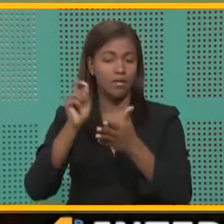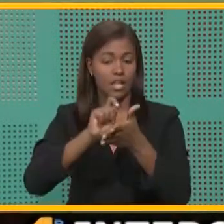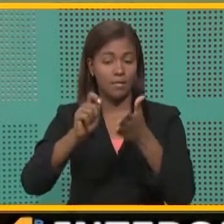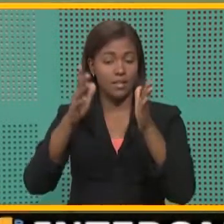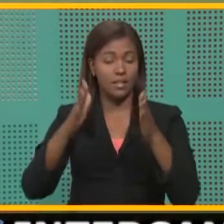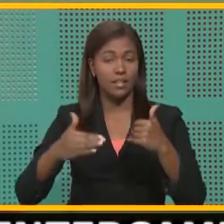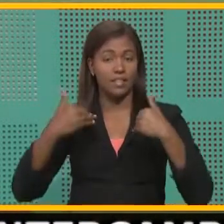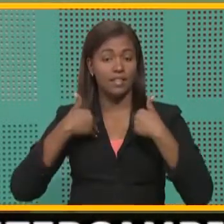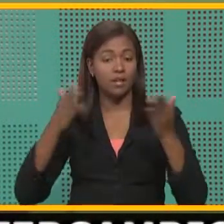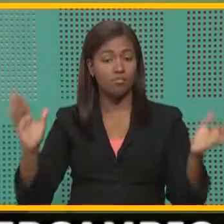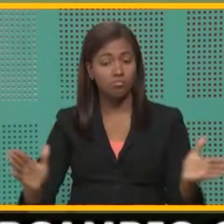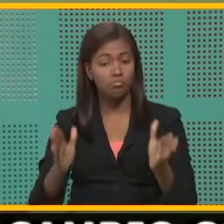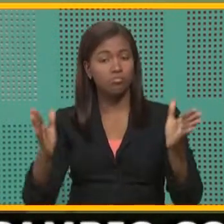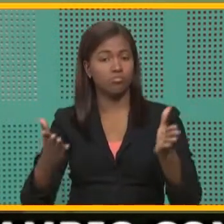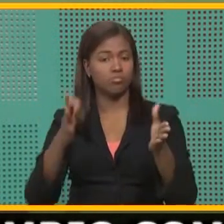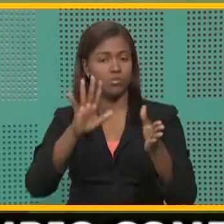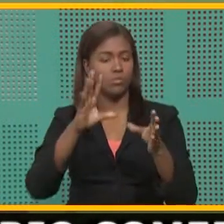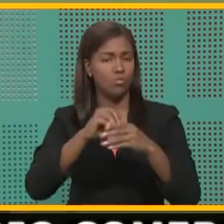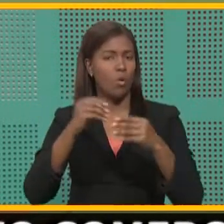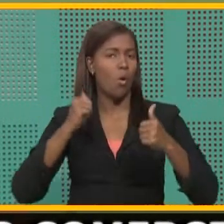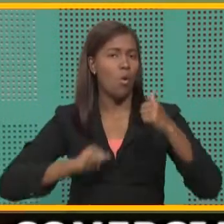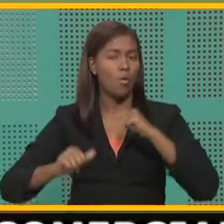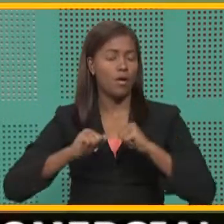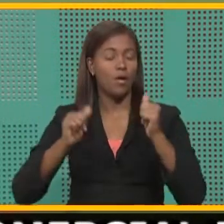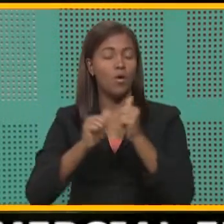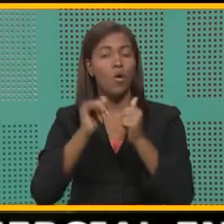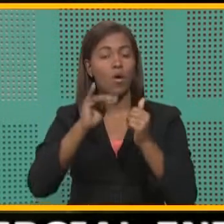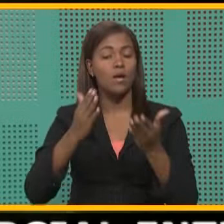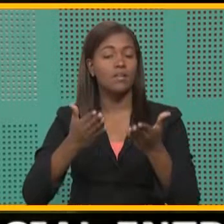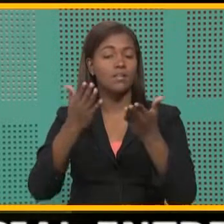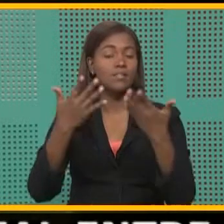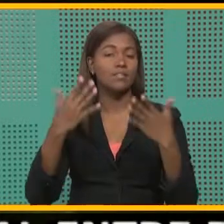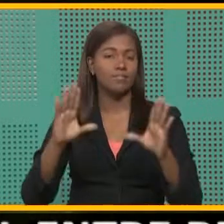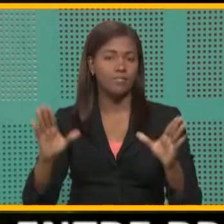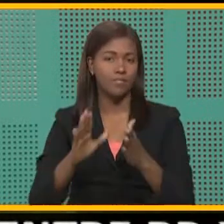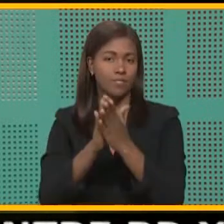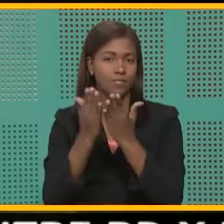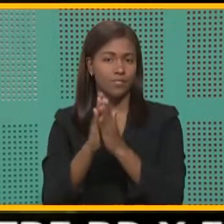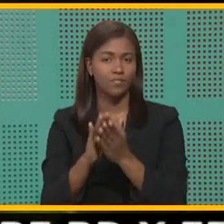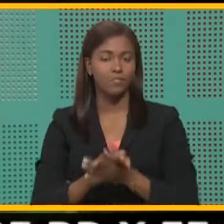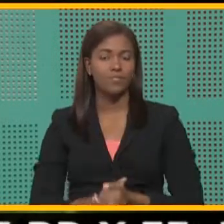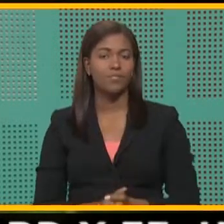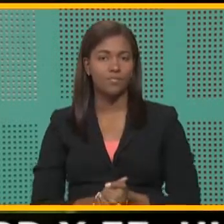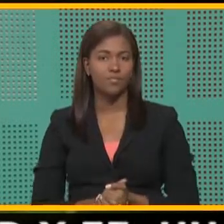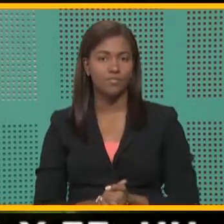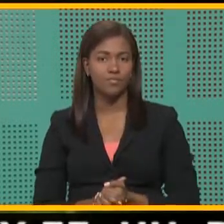A que escribieran lo que le había motivado a Martí o su obra. Y mira, con eso se hizo un libro.